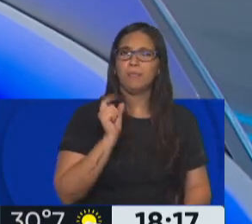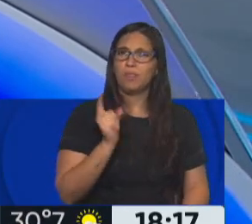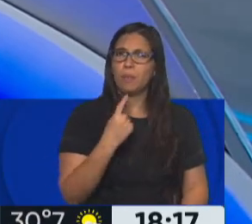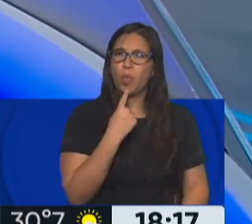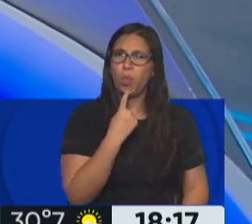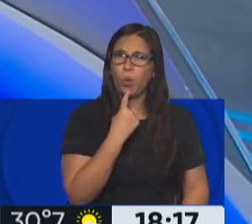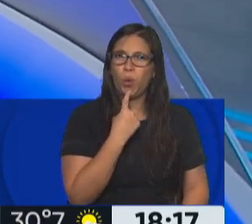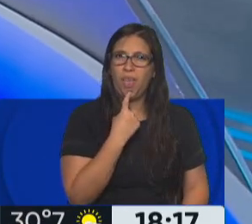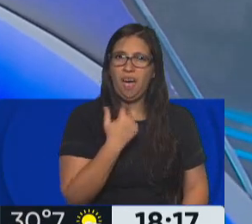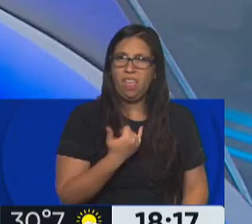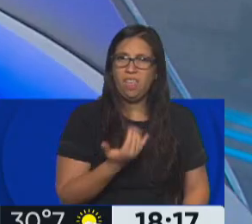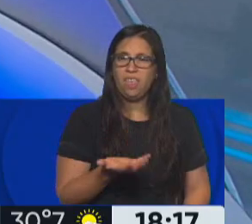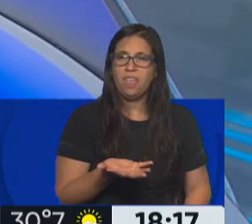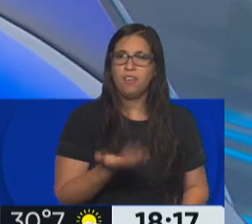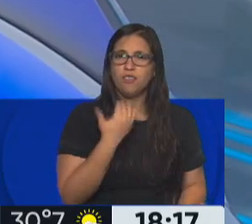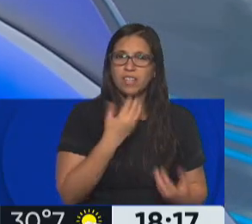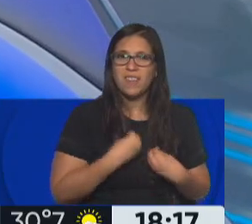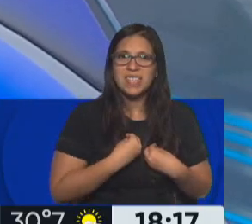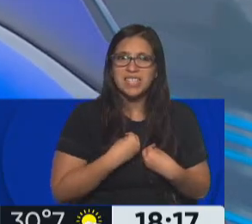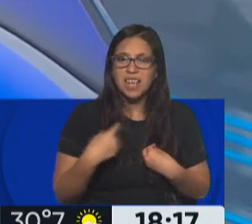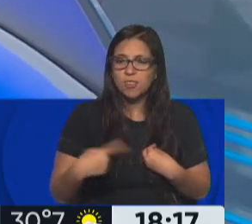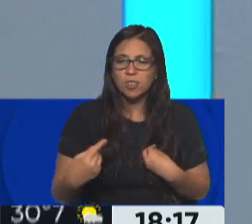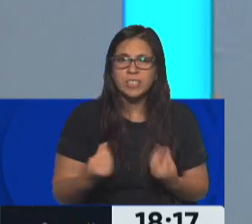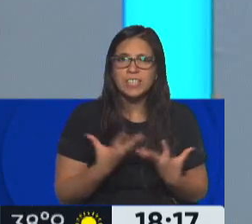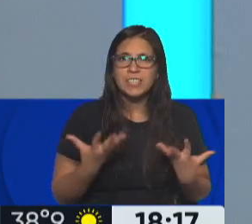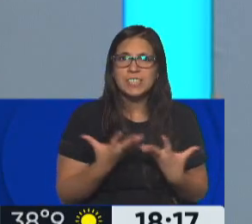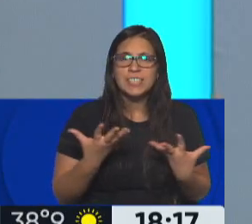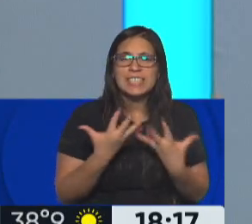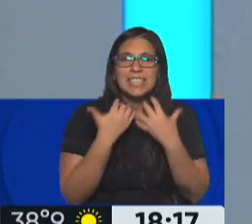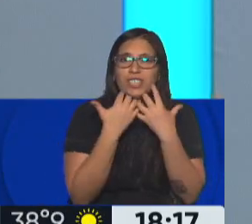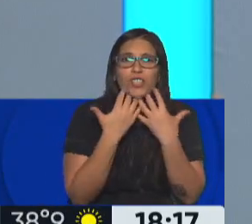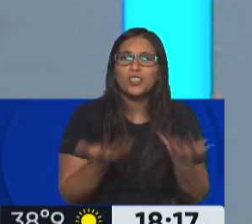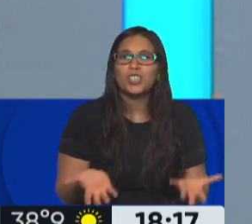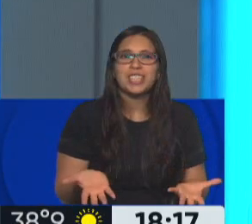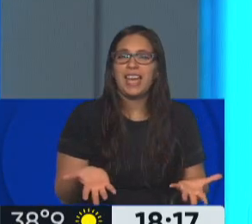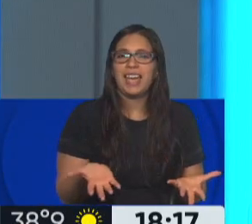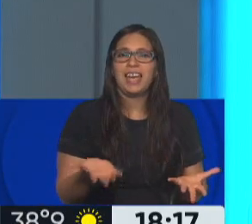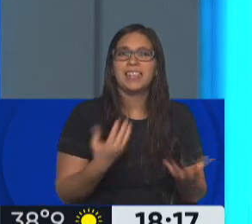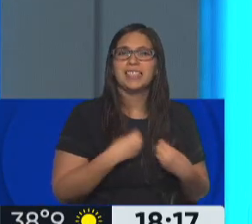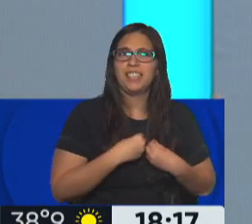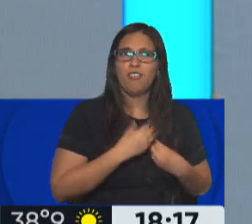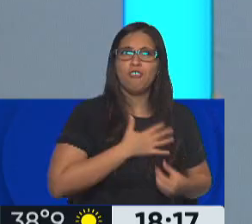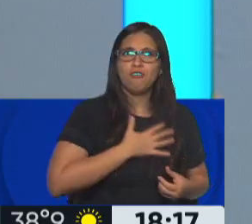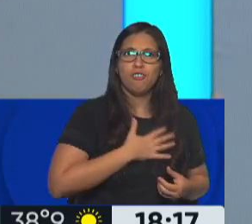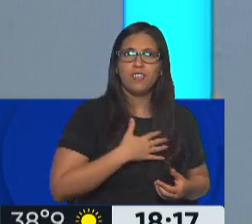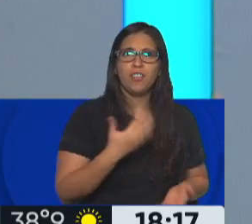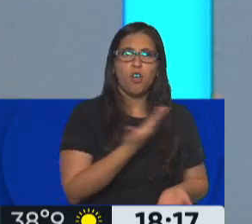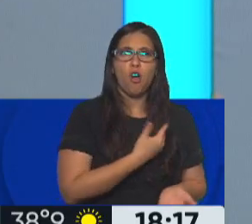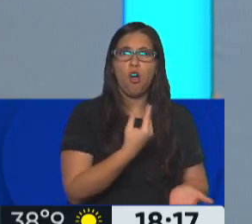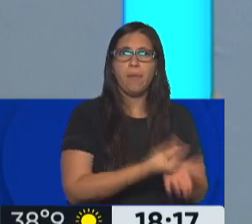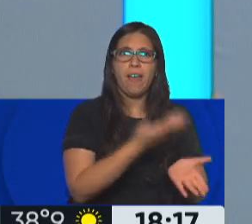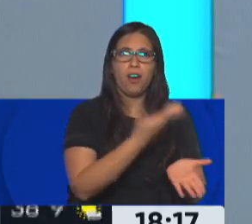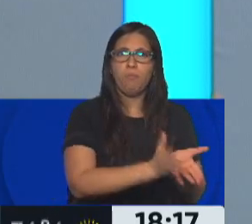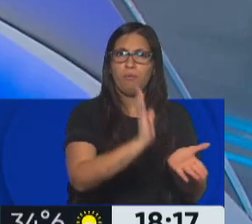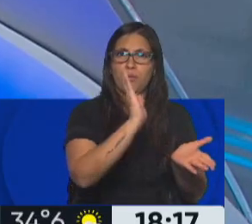Al principio, las primeras horas no sabían qué sentir, eso era lo que te decían, no sé qué sentir, no sé qué sentimos. Por un lado, estamos contentos que el gobierno cayó, pero por otro